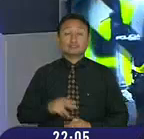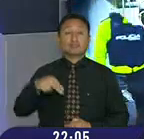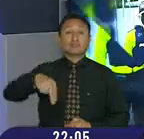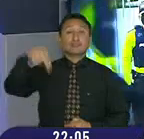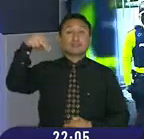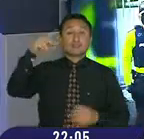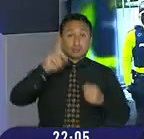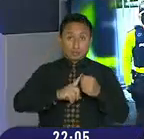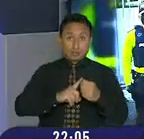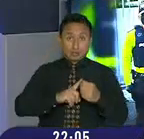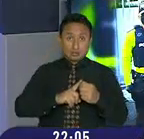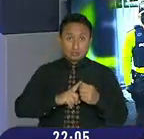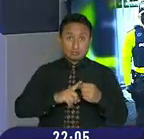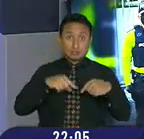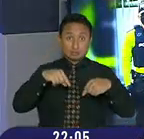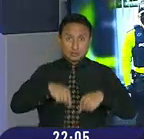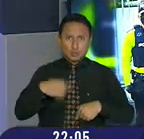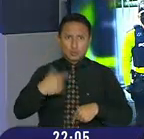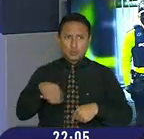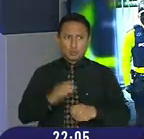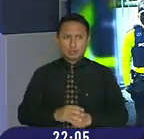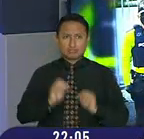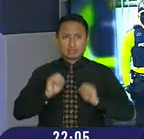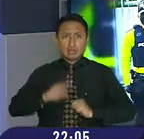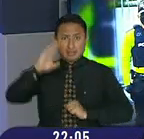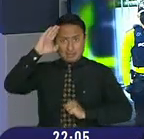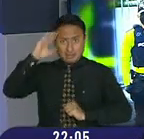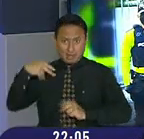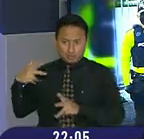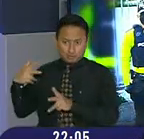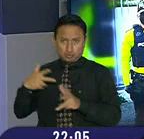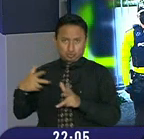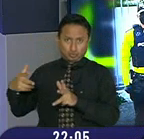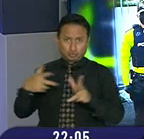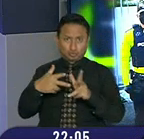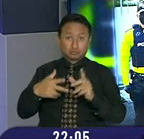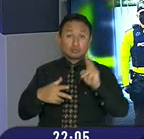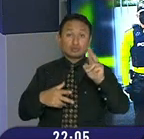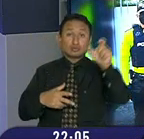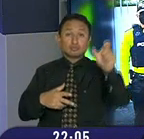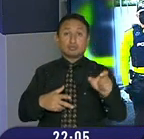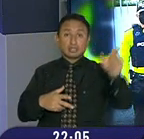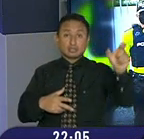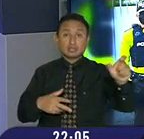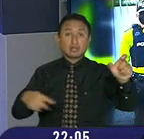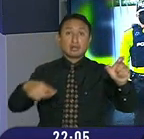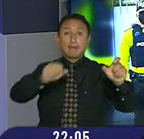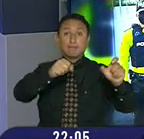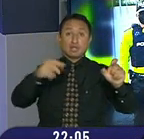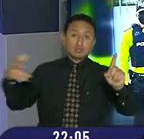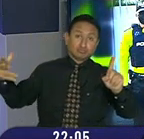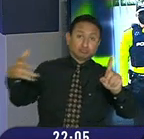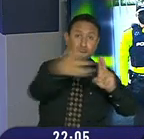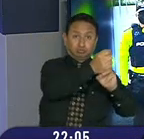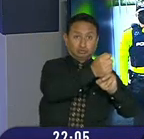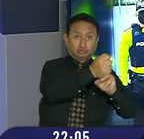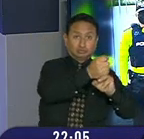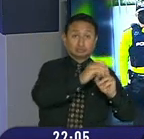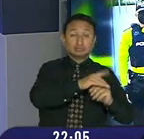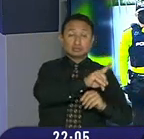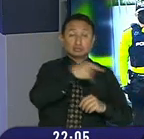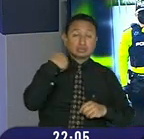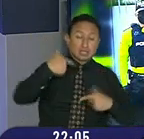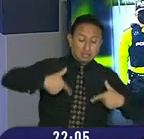interior de Quito, tras espectacular persecución policial, fueron capturados dos extranjeros que circulaban en una motocicleta con